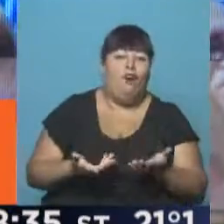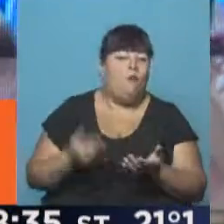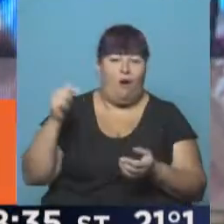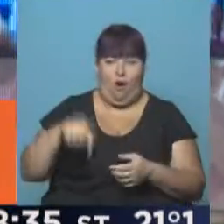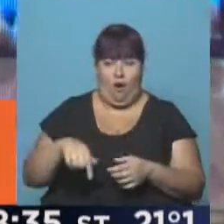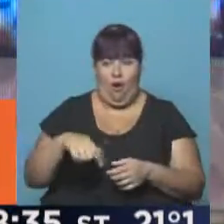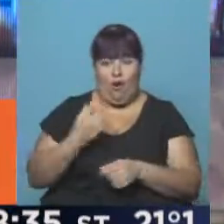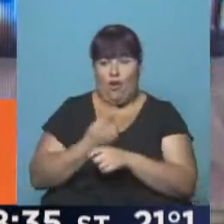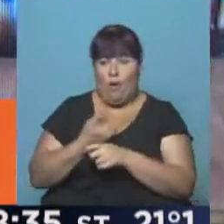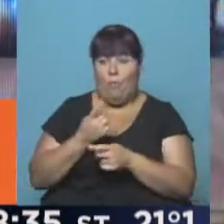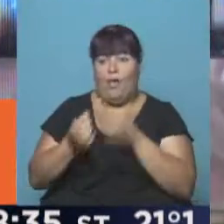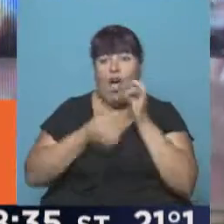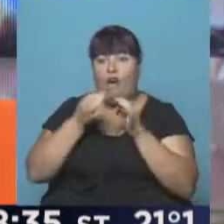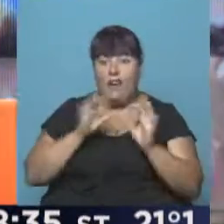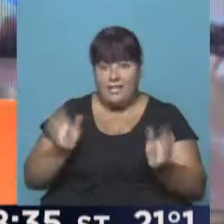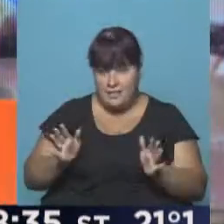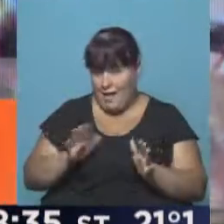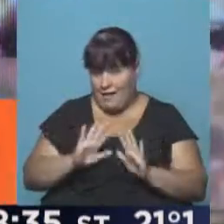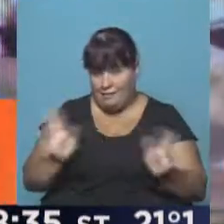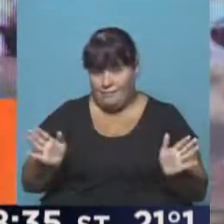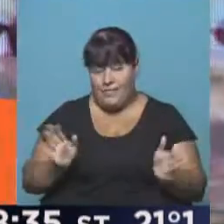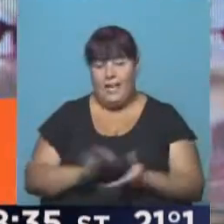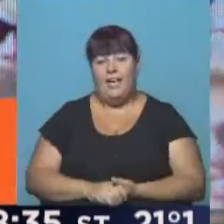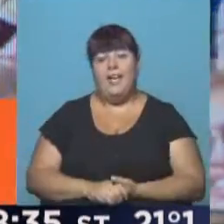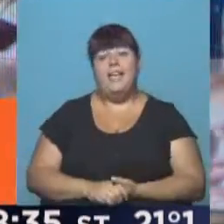hoy no pues no están pudiendo dialogar claramente